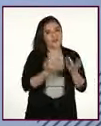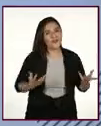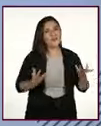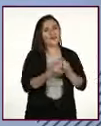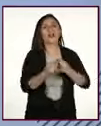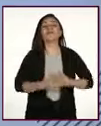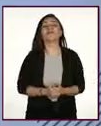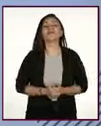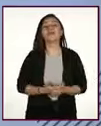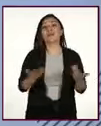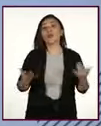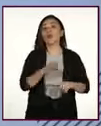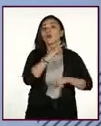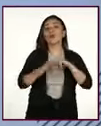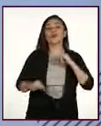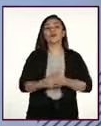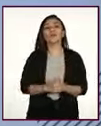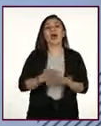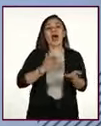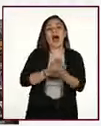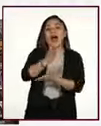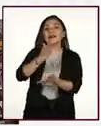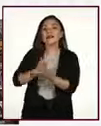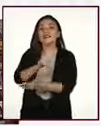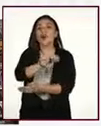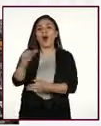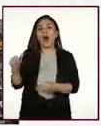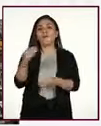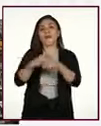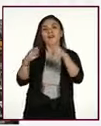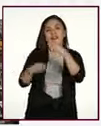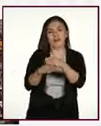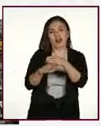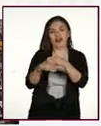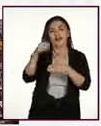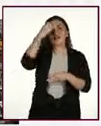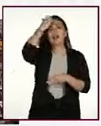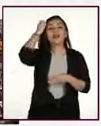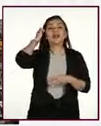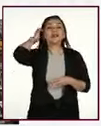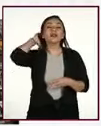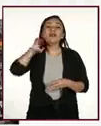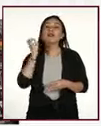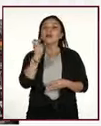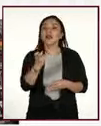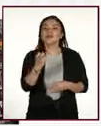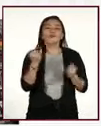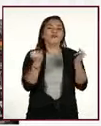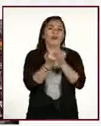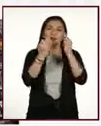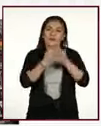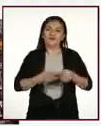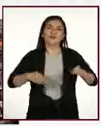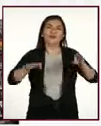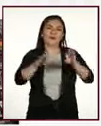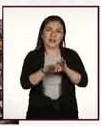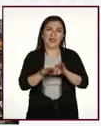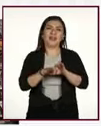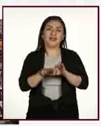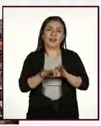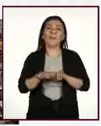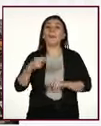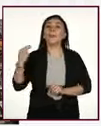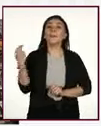Y bueno, por último, el acceso a los recursos materiales. Esto es súper importante porque